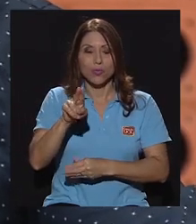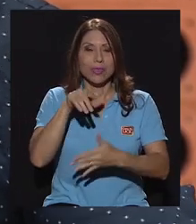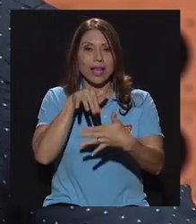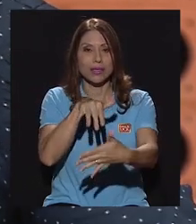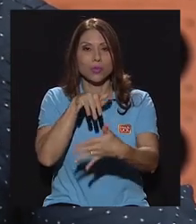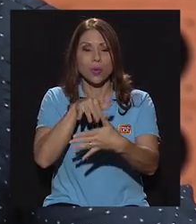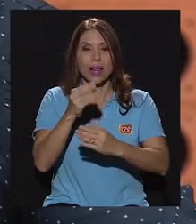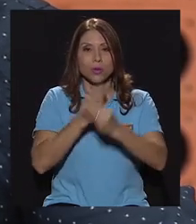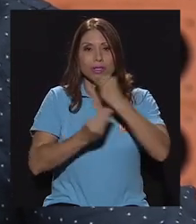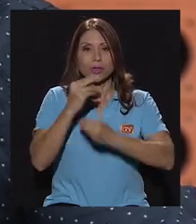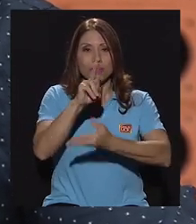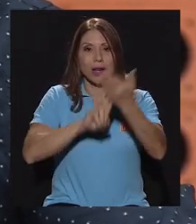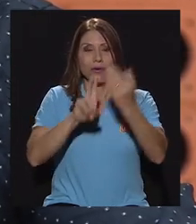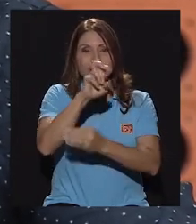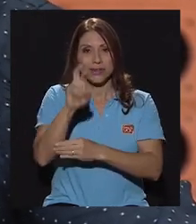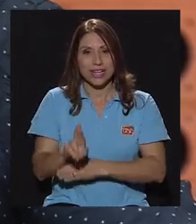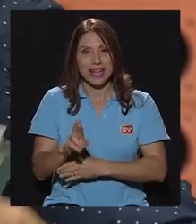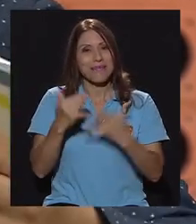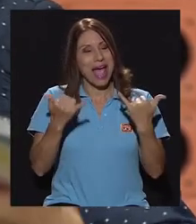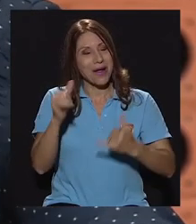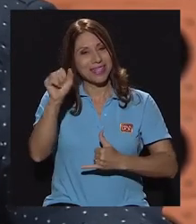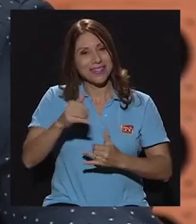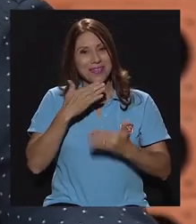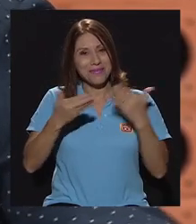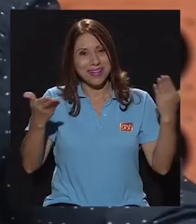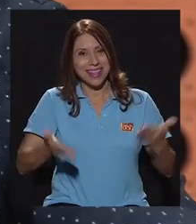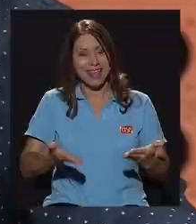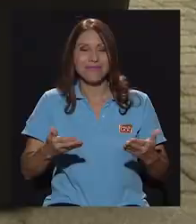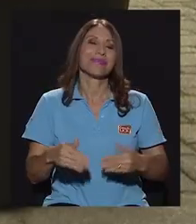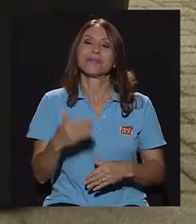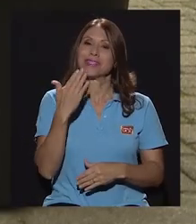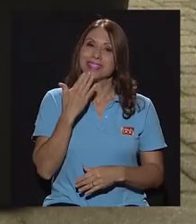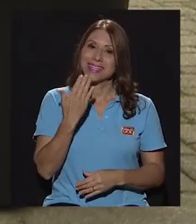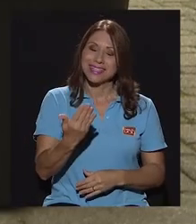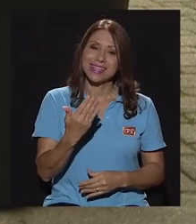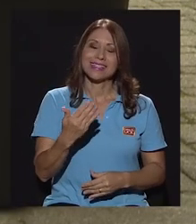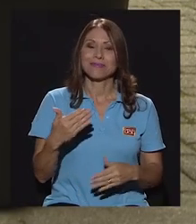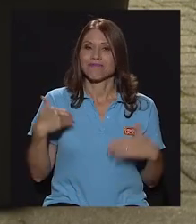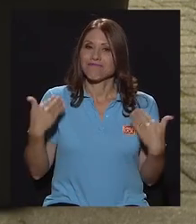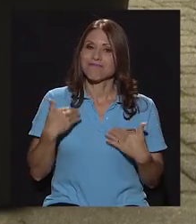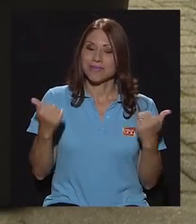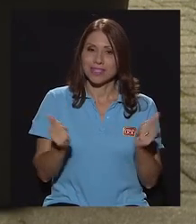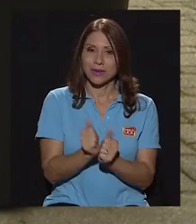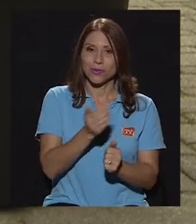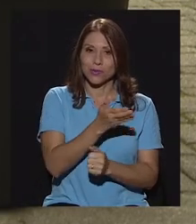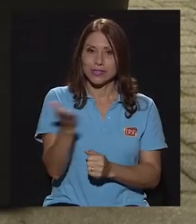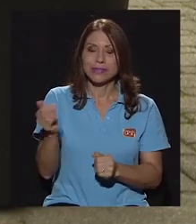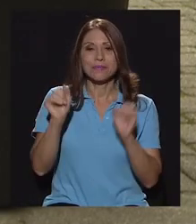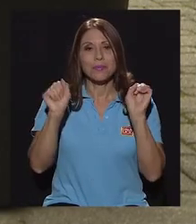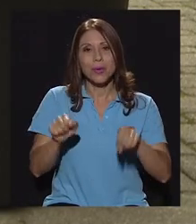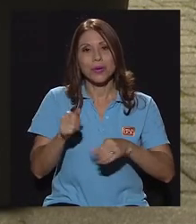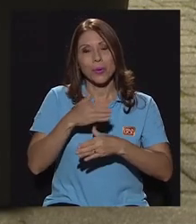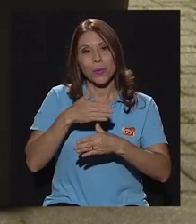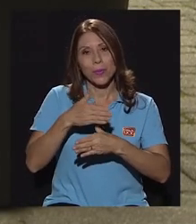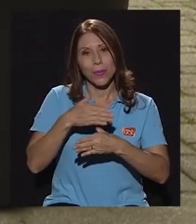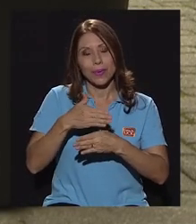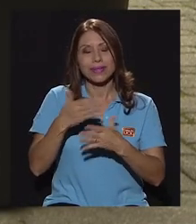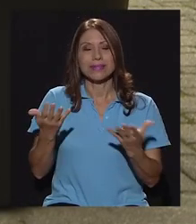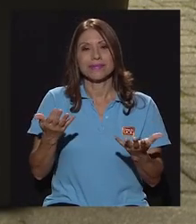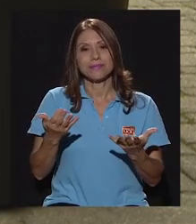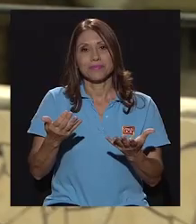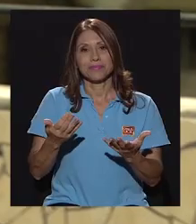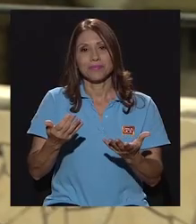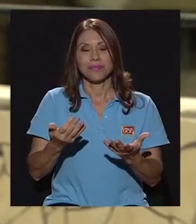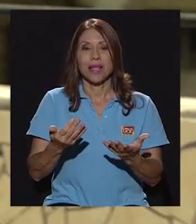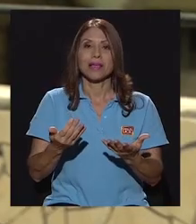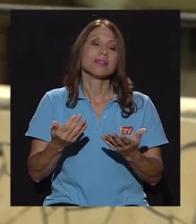la Escuela de Nutrición de la Universidad de Costa Rica. Ahora sí, bienvenida. Bienvenida, Marcela. Muchas gracias, encantada de estar con ustedes y poder compartir un